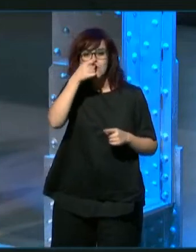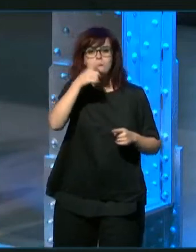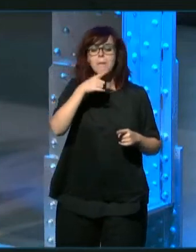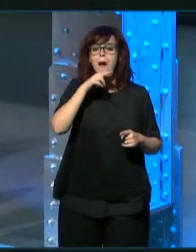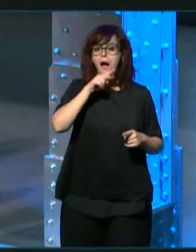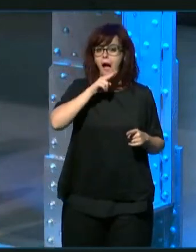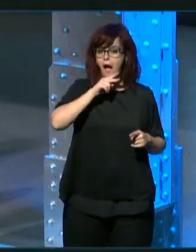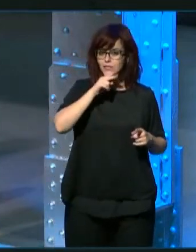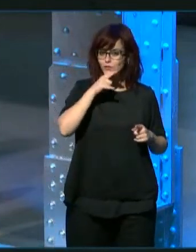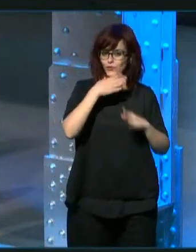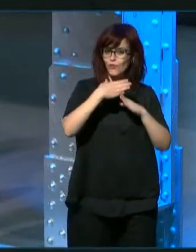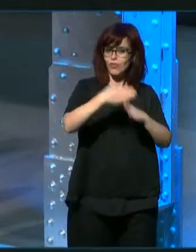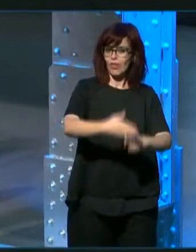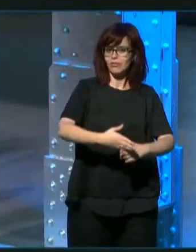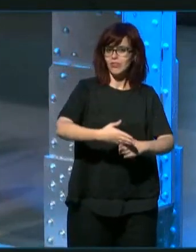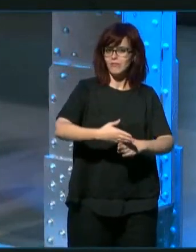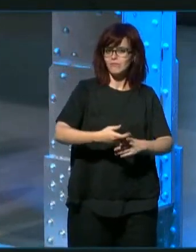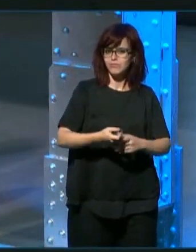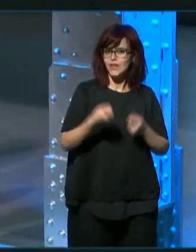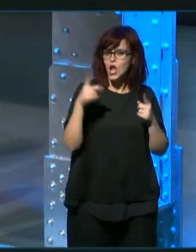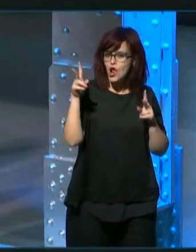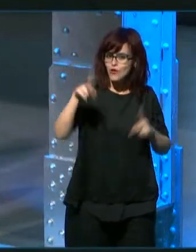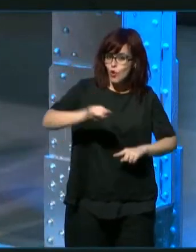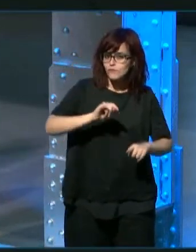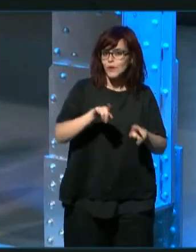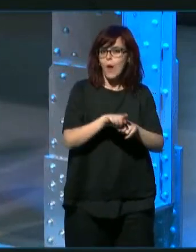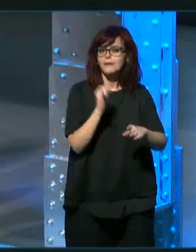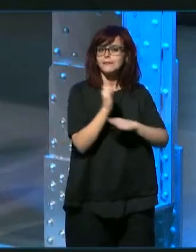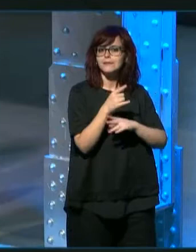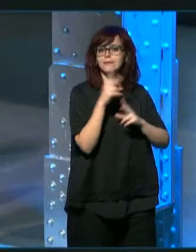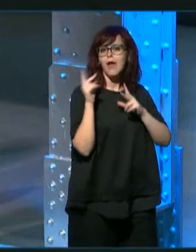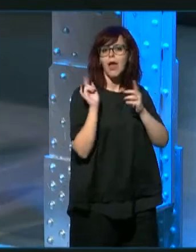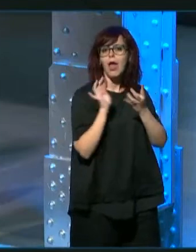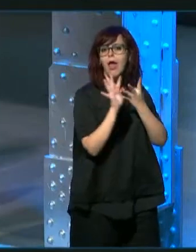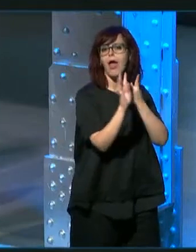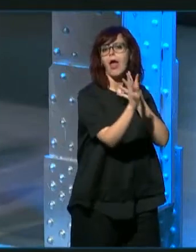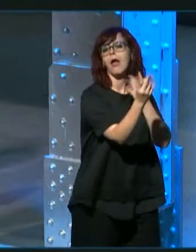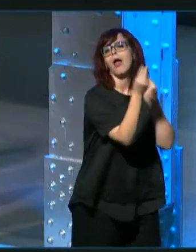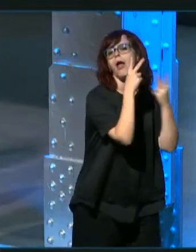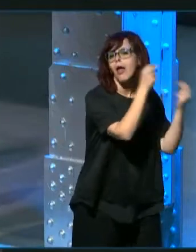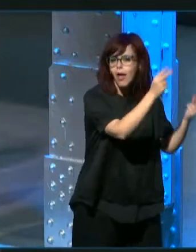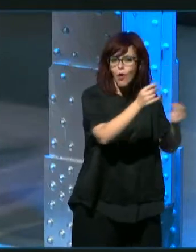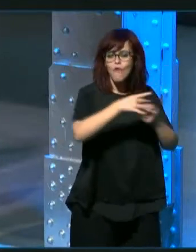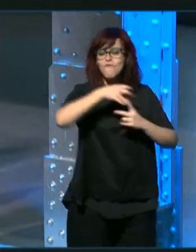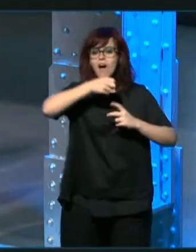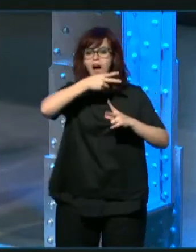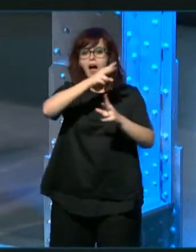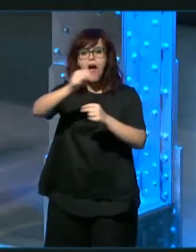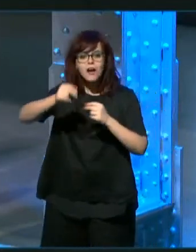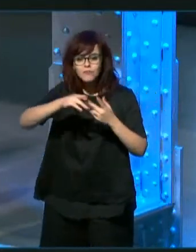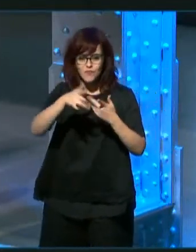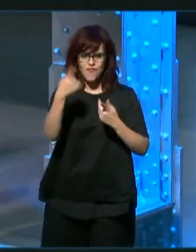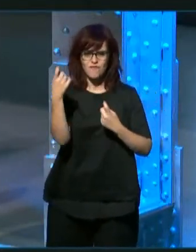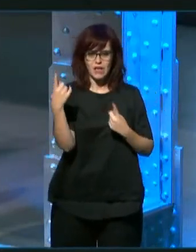las palabras que se cruzaban en el pasillo del instituto o en los bares. Probablemente, y eso lo dice Aisha de la Cruz